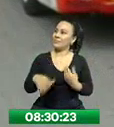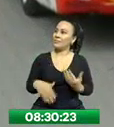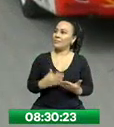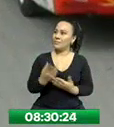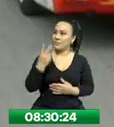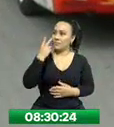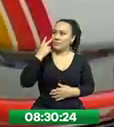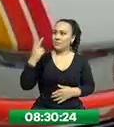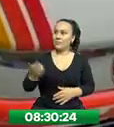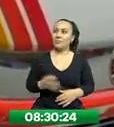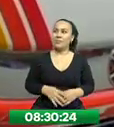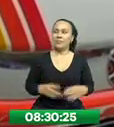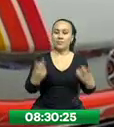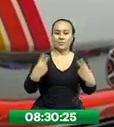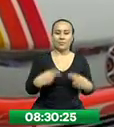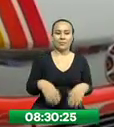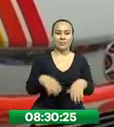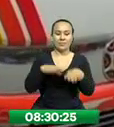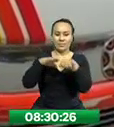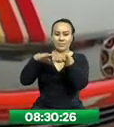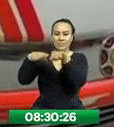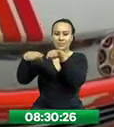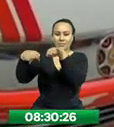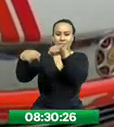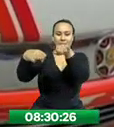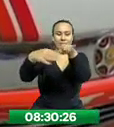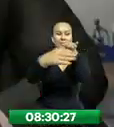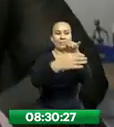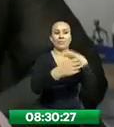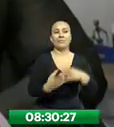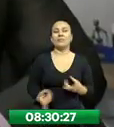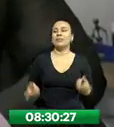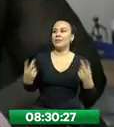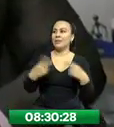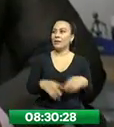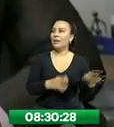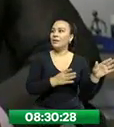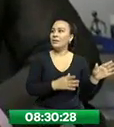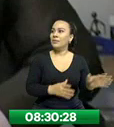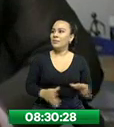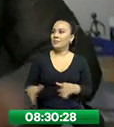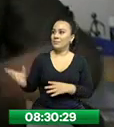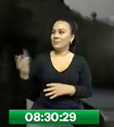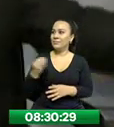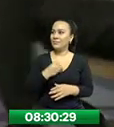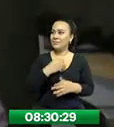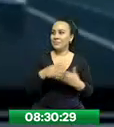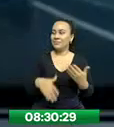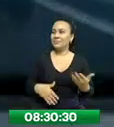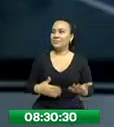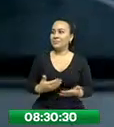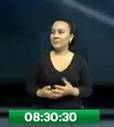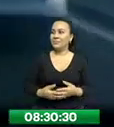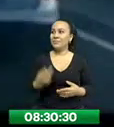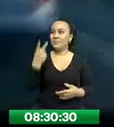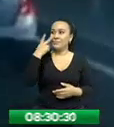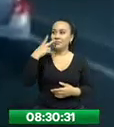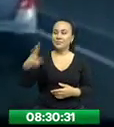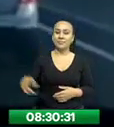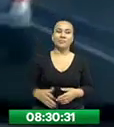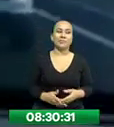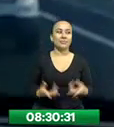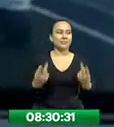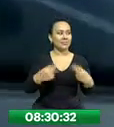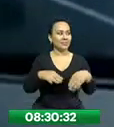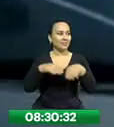la ruta Tulcán-Quito con el cupo completo de pasajeros. Desde la Agencia Nacional de Tránsito se emitió la sanción correspondiente, que será administrativa en contra